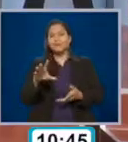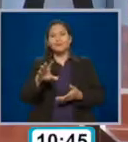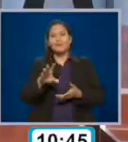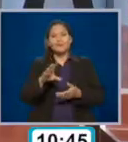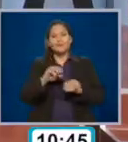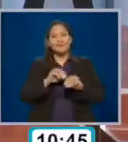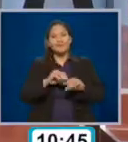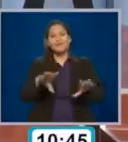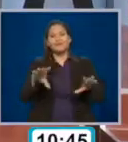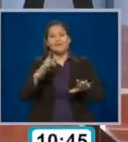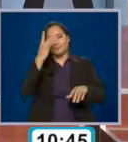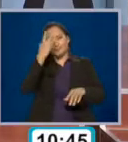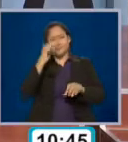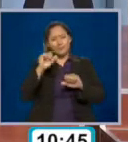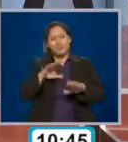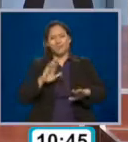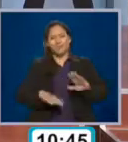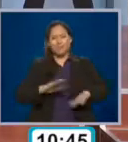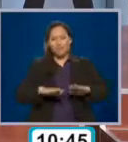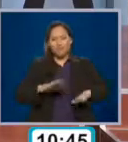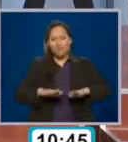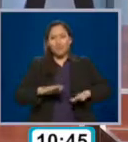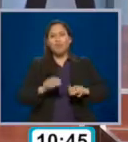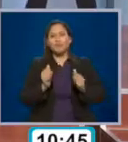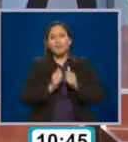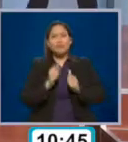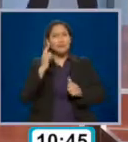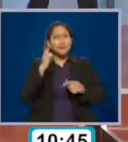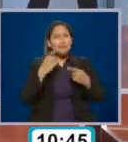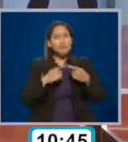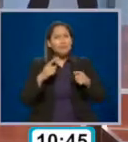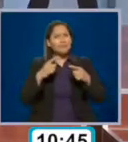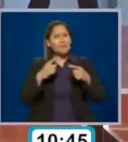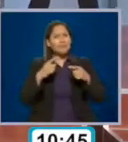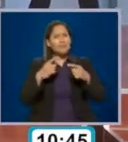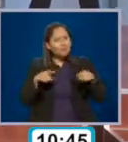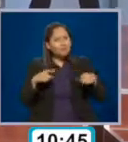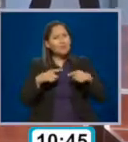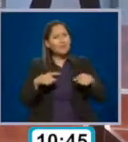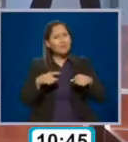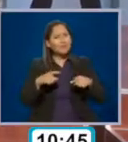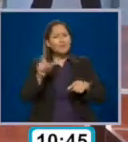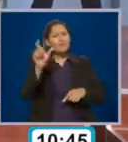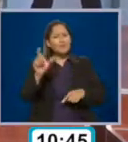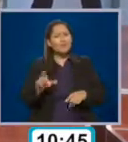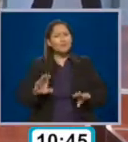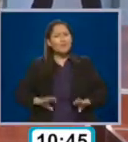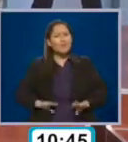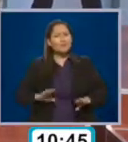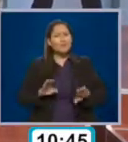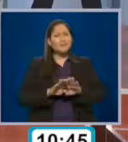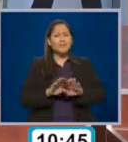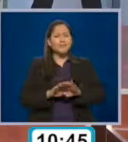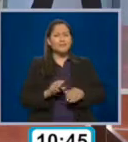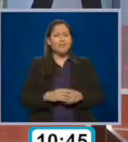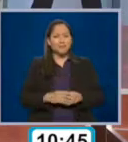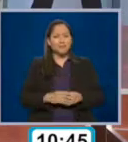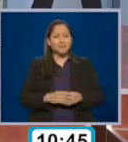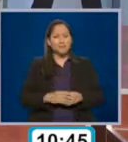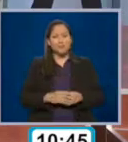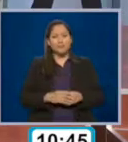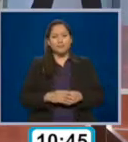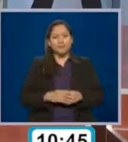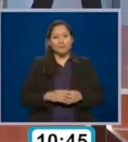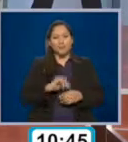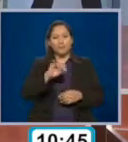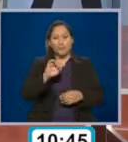esta magia del folk con fusiones de ritmos. Cuéntenme cuál es el estilo que traen. El estilo es de